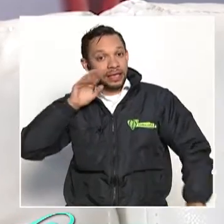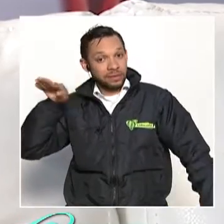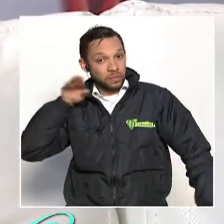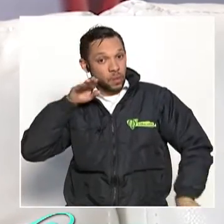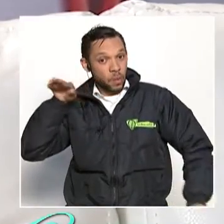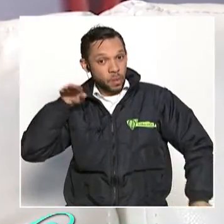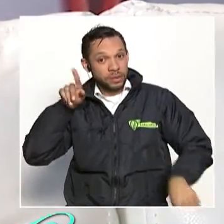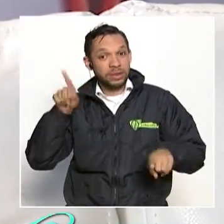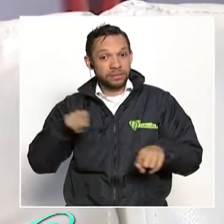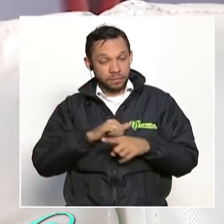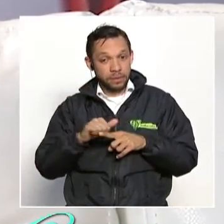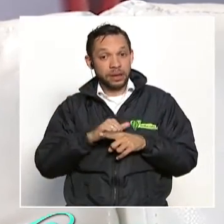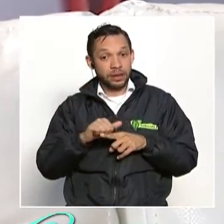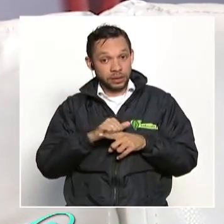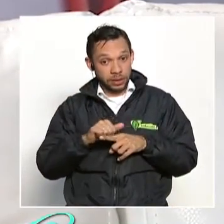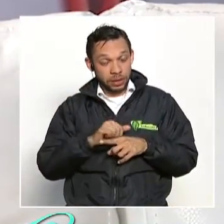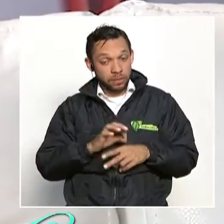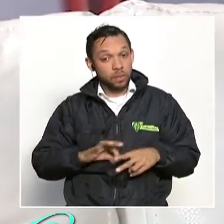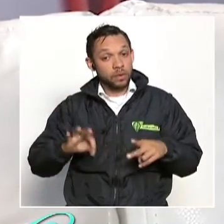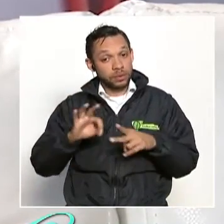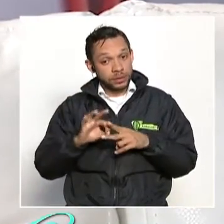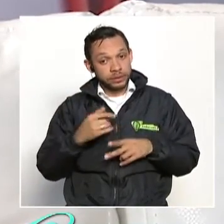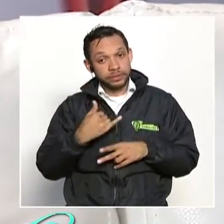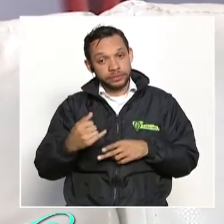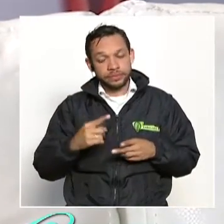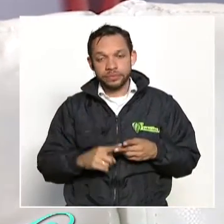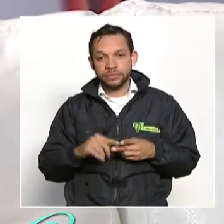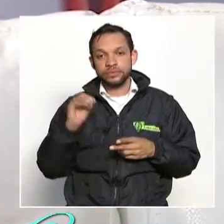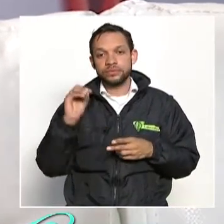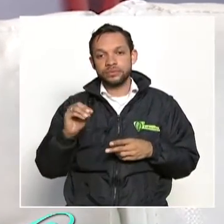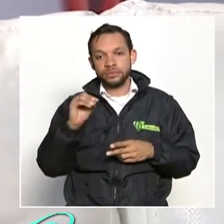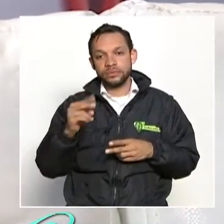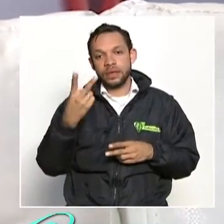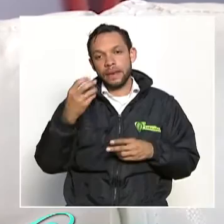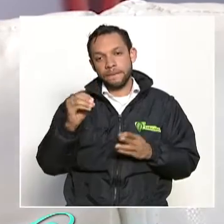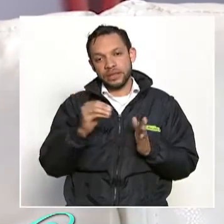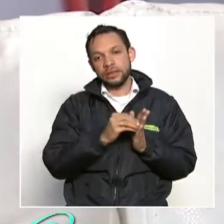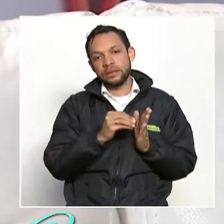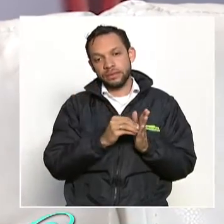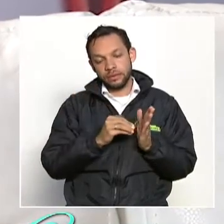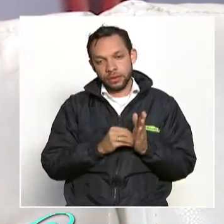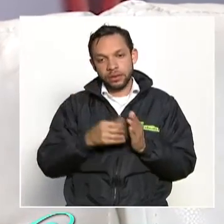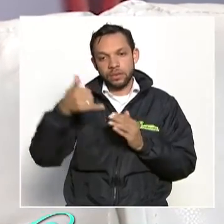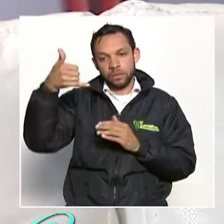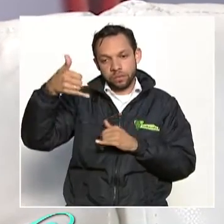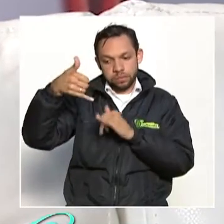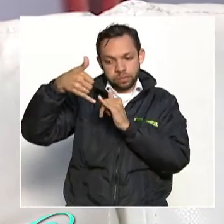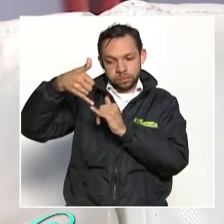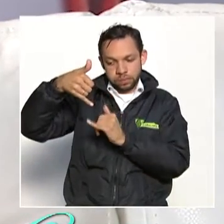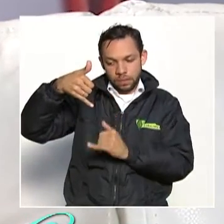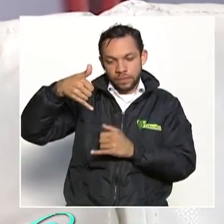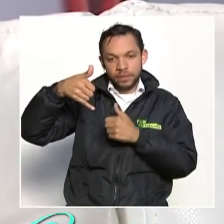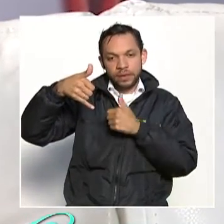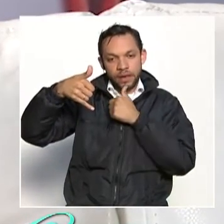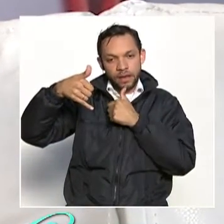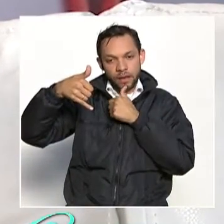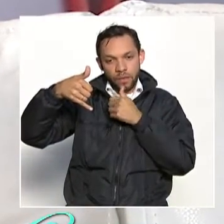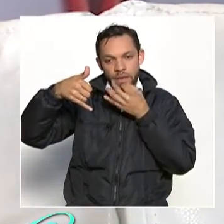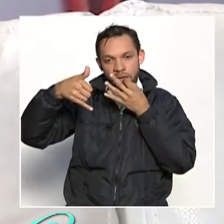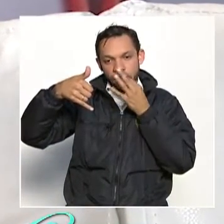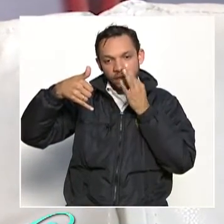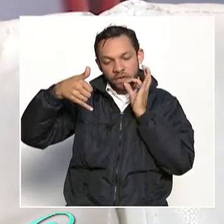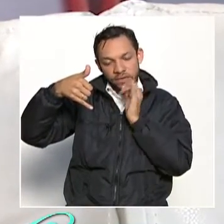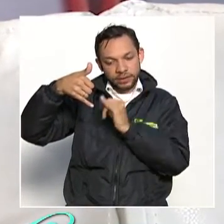muy importante también, nombra 20 situaciones médicas en las cuales el tratamiento de elección es